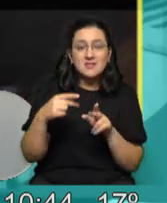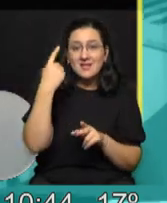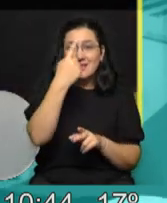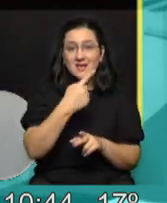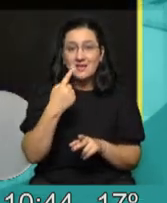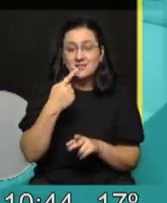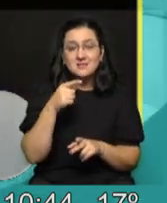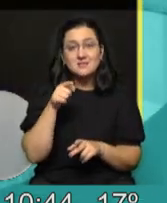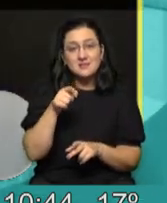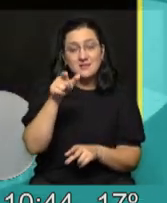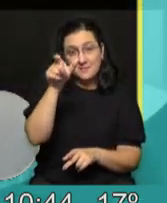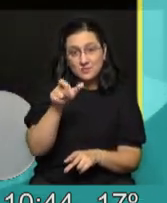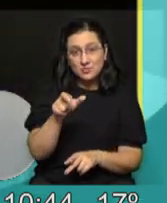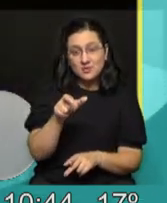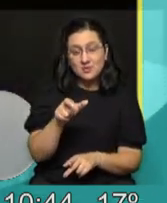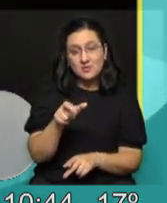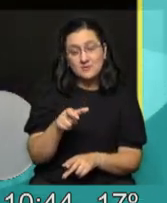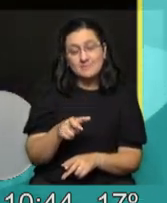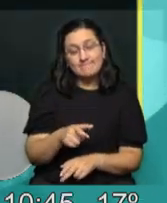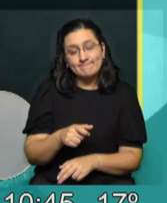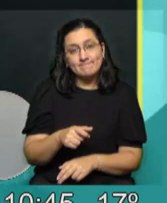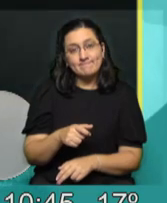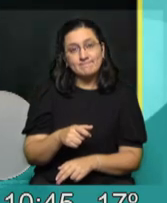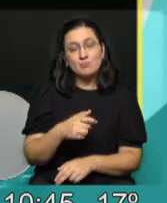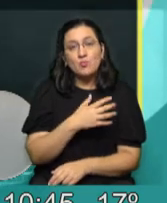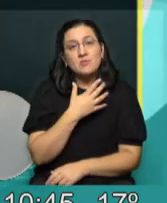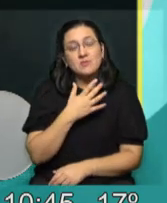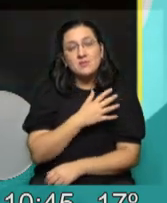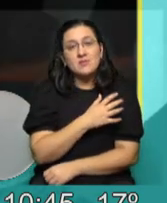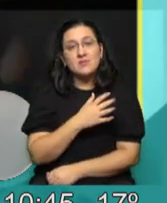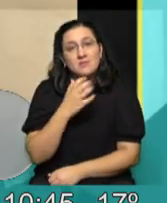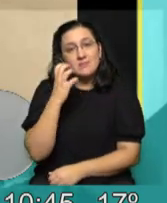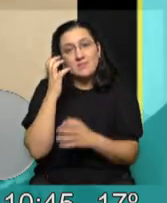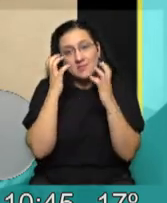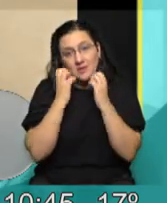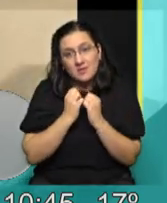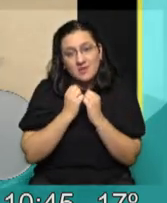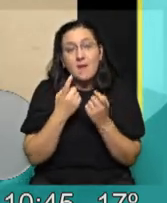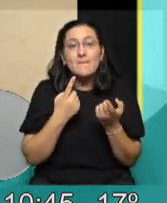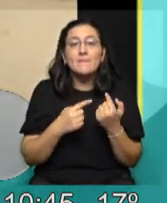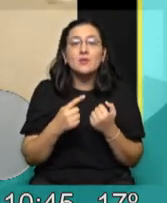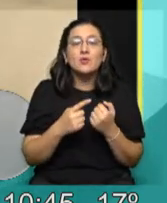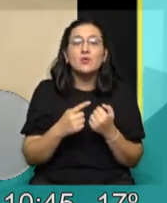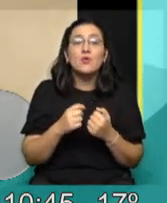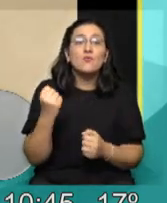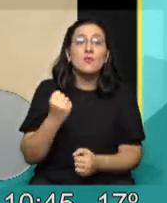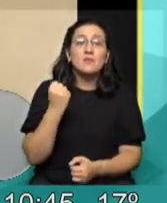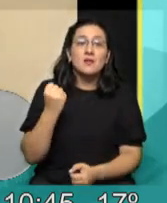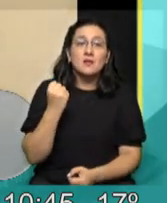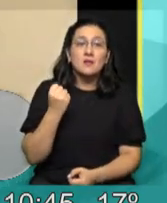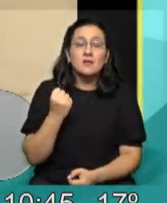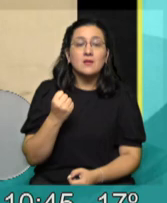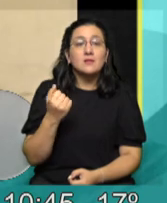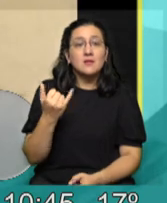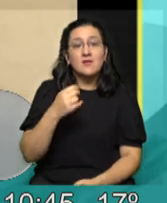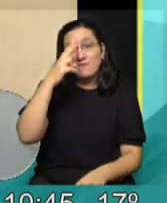un Michael J. Fox bastante miserable. Pero todo el asunto surge, o el disparador fundamental, es que tiene